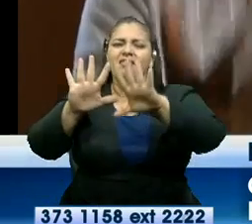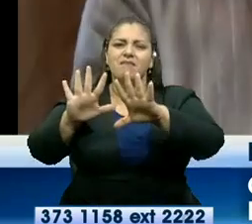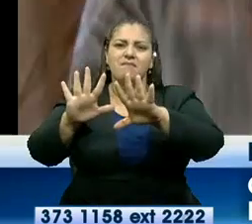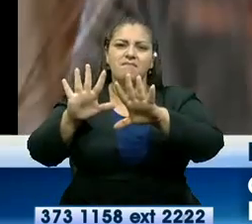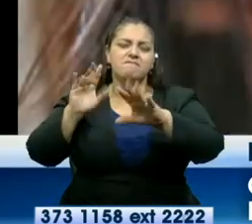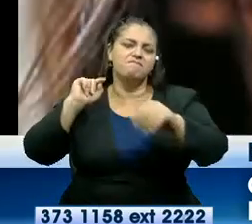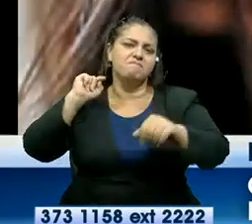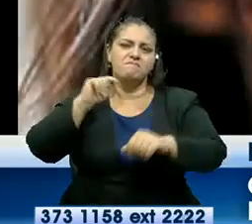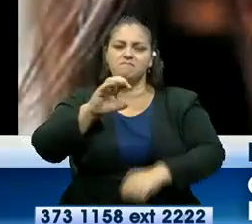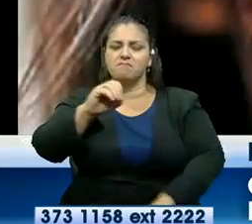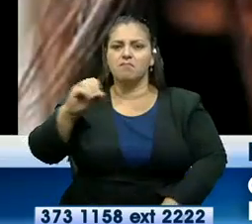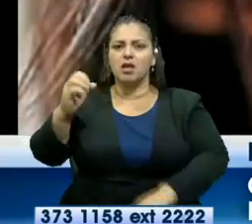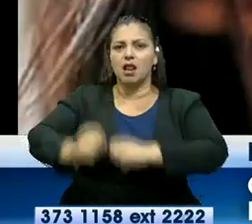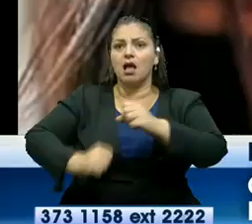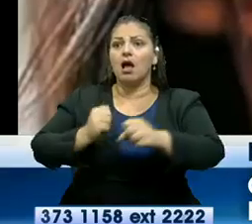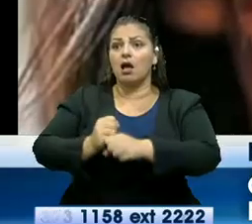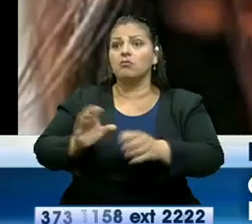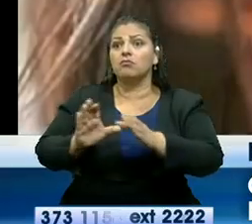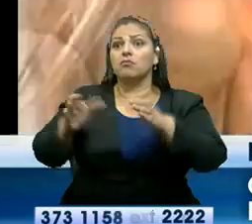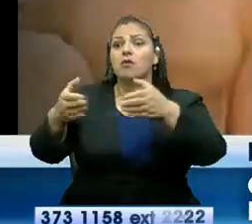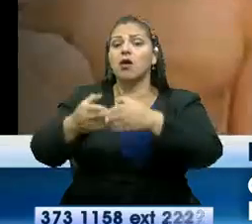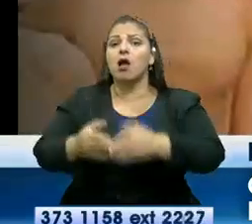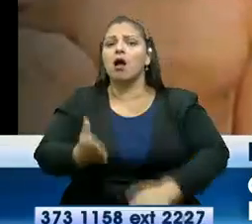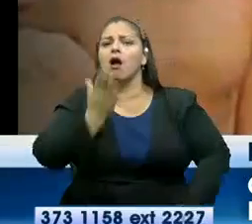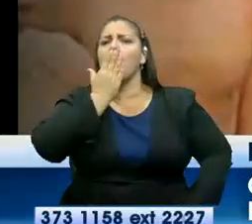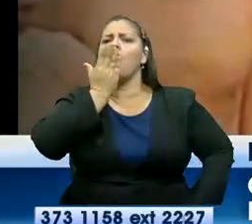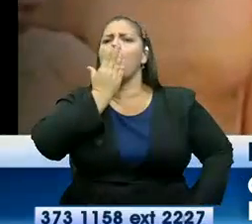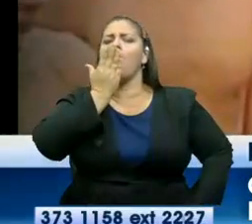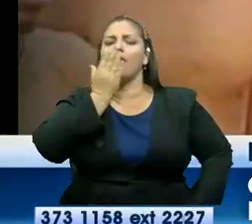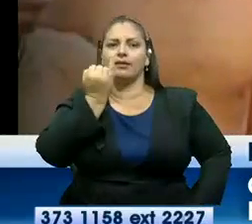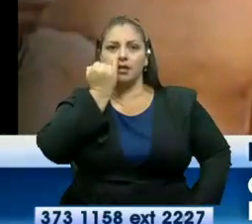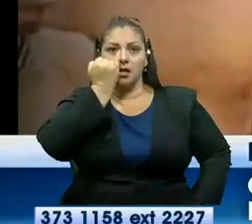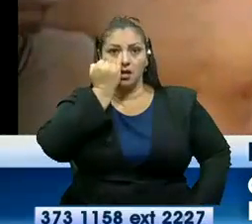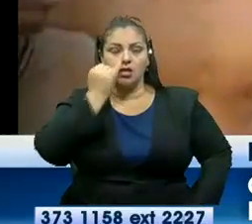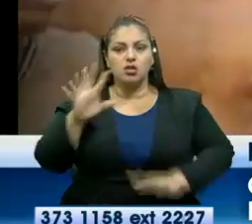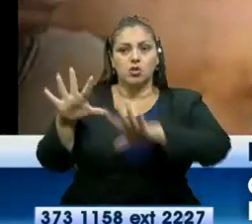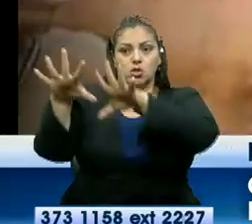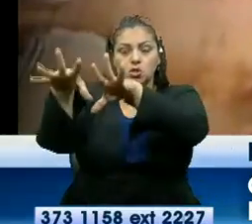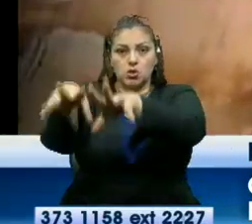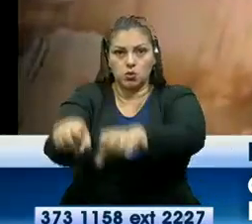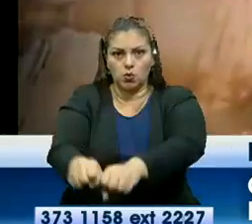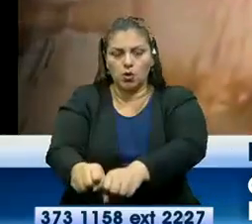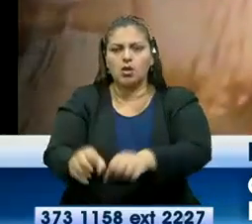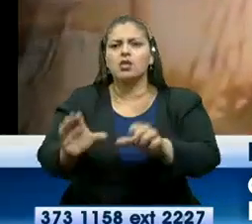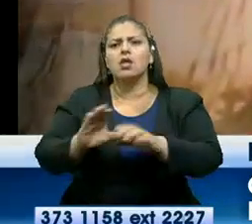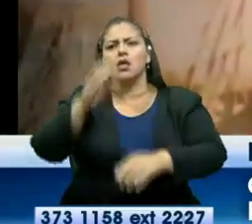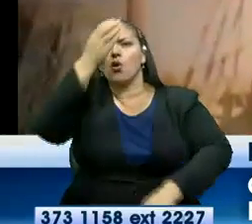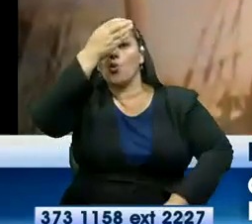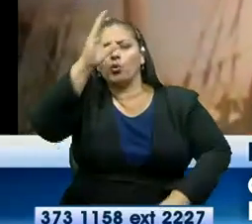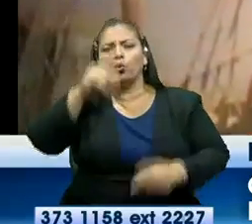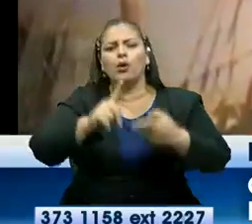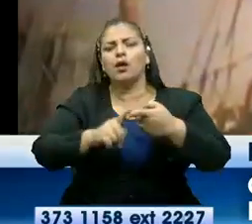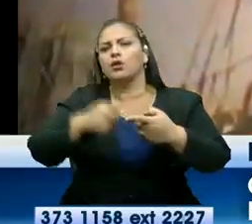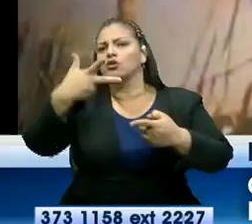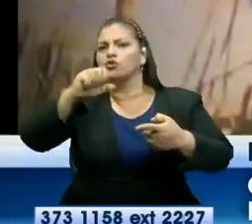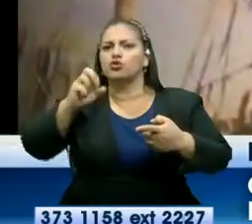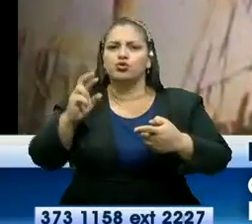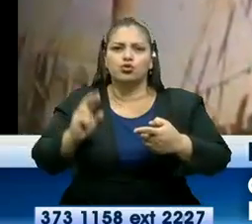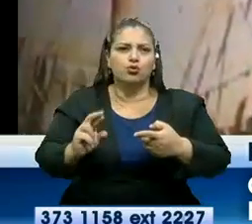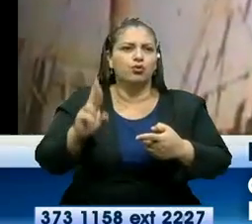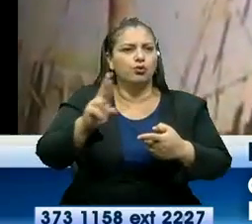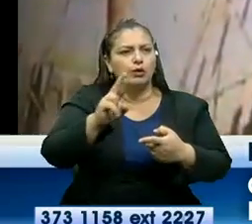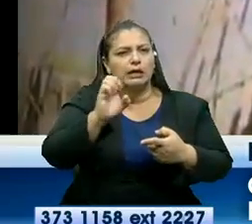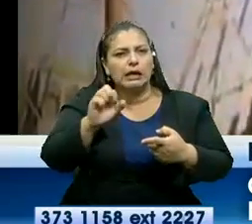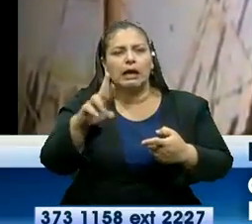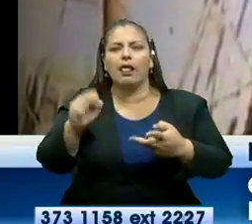cultura Chorrera, cultura Bahía, Jamacuaque. Todas estas culturas desembocan